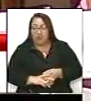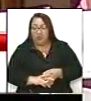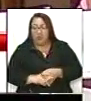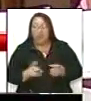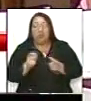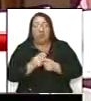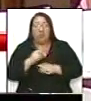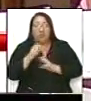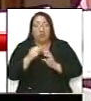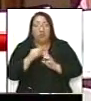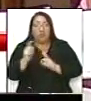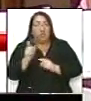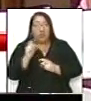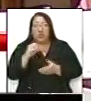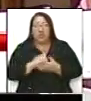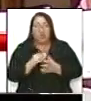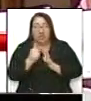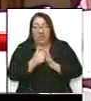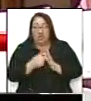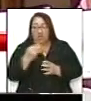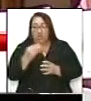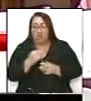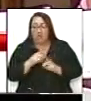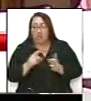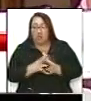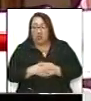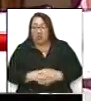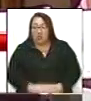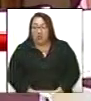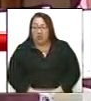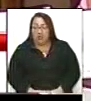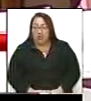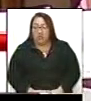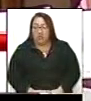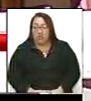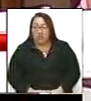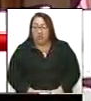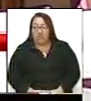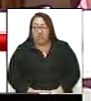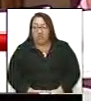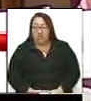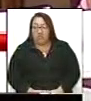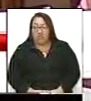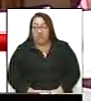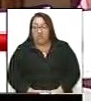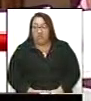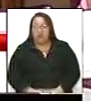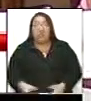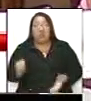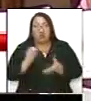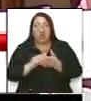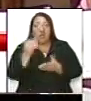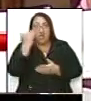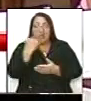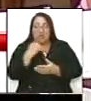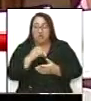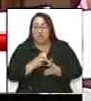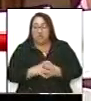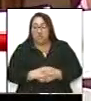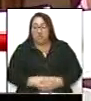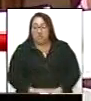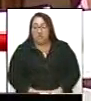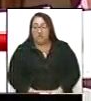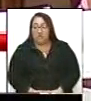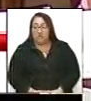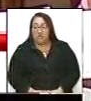el proyecto del congresista Mulder no estuvo en la agenda original. Ha sido incluido... corresponde, es el más antiguo, así que